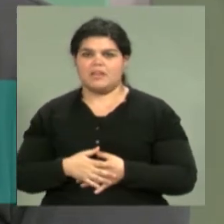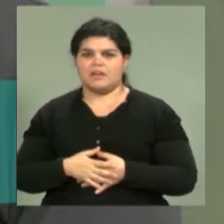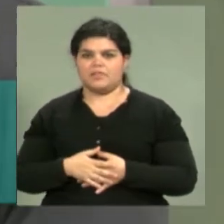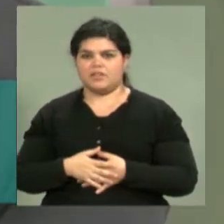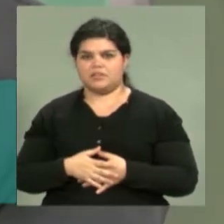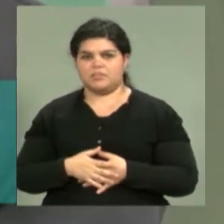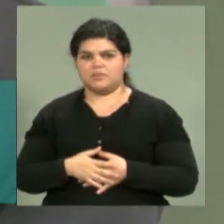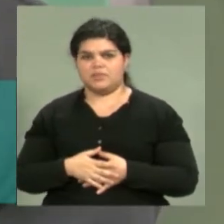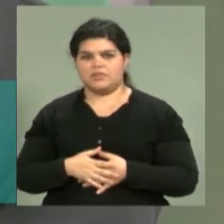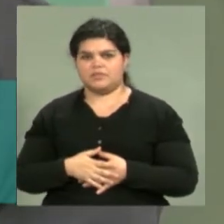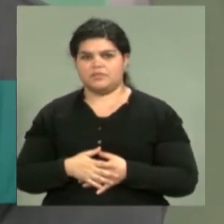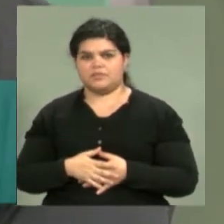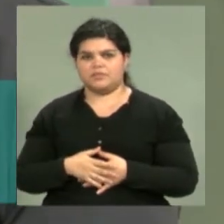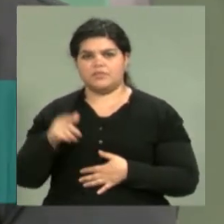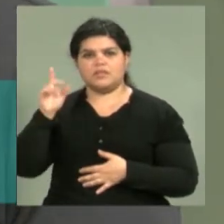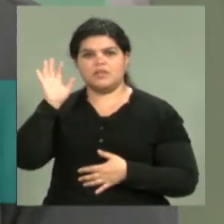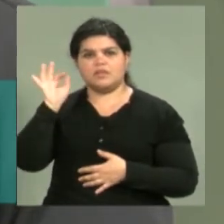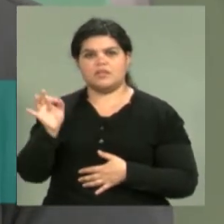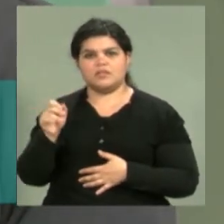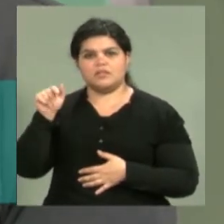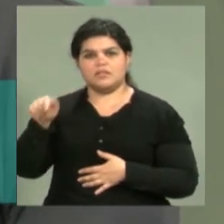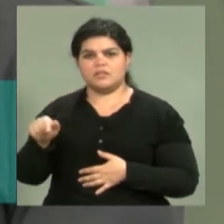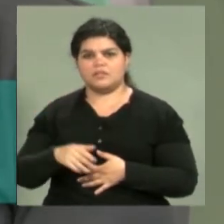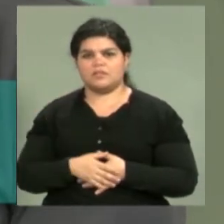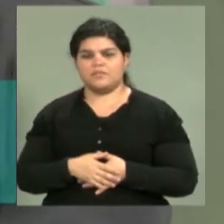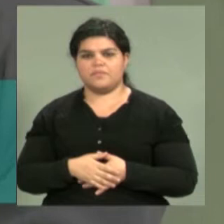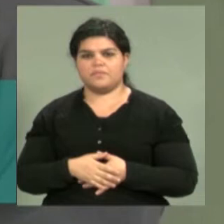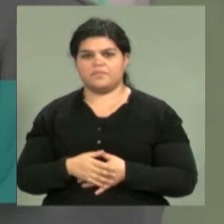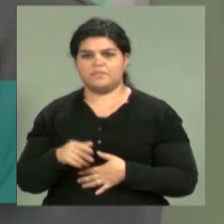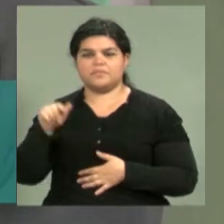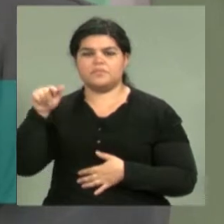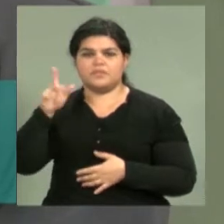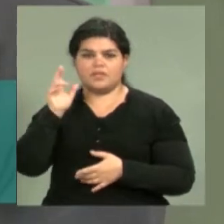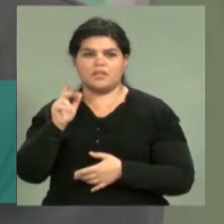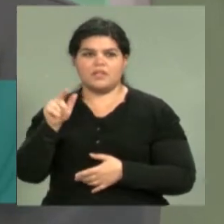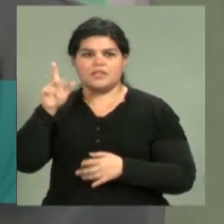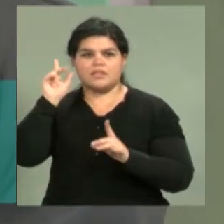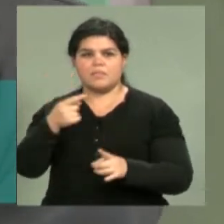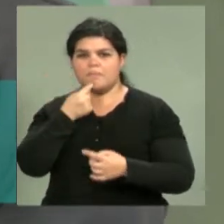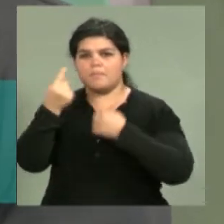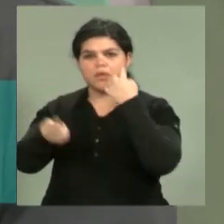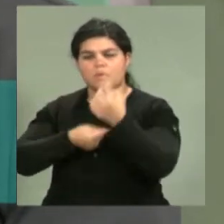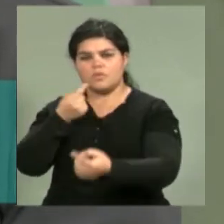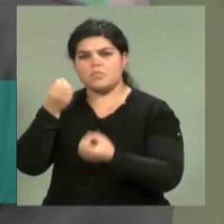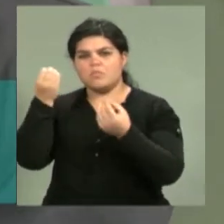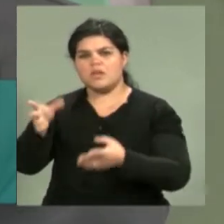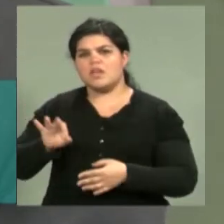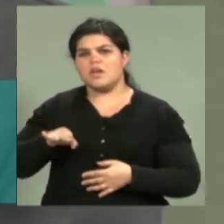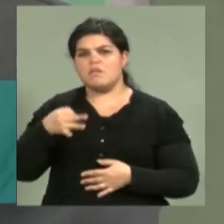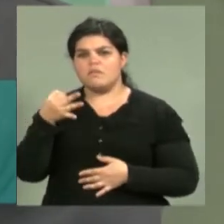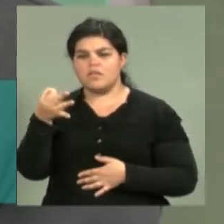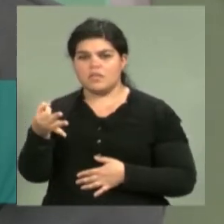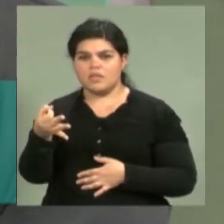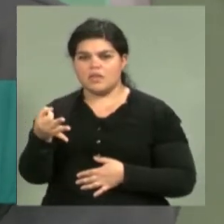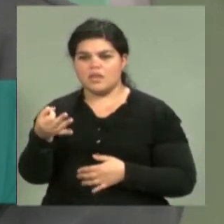que generan tantos sentimientos, ¿no es cierto? Entonces, preguntar por qué es la vida